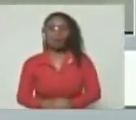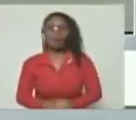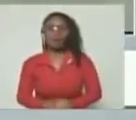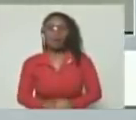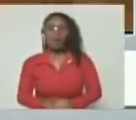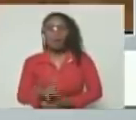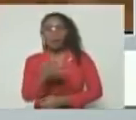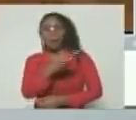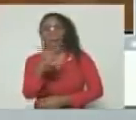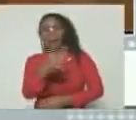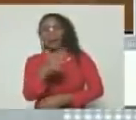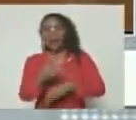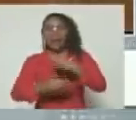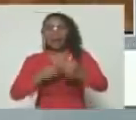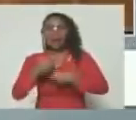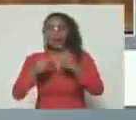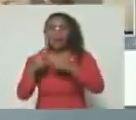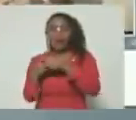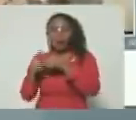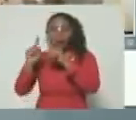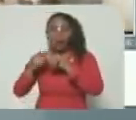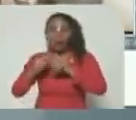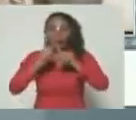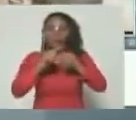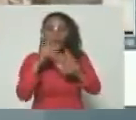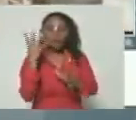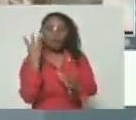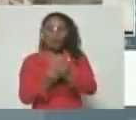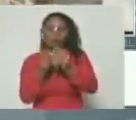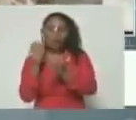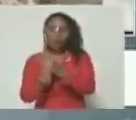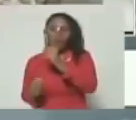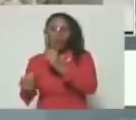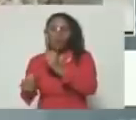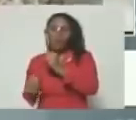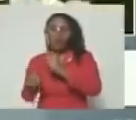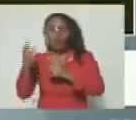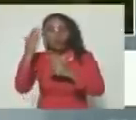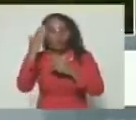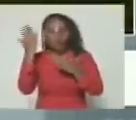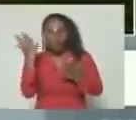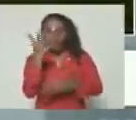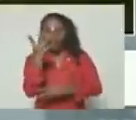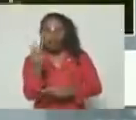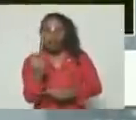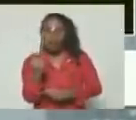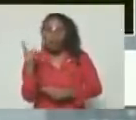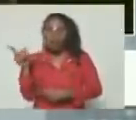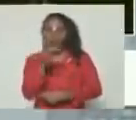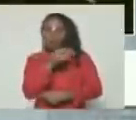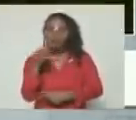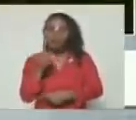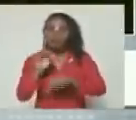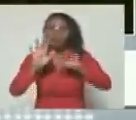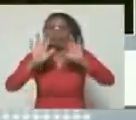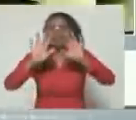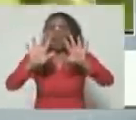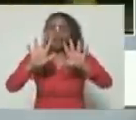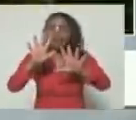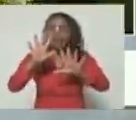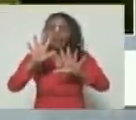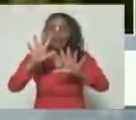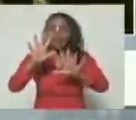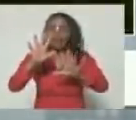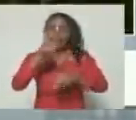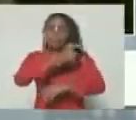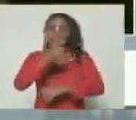Parece que se abatieron otros que están en identificación. No sé si el número que me dieron es exacto, 10 abatidos.